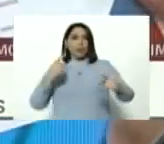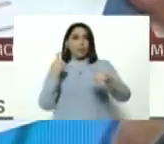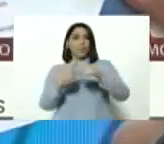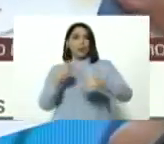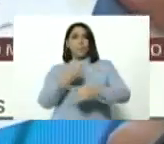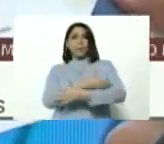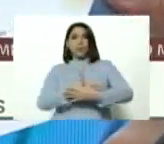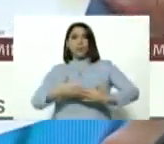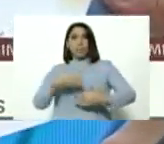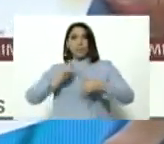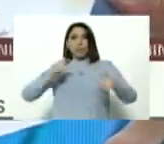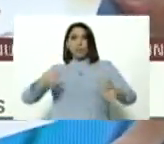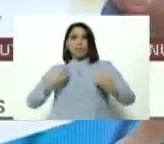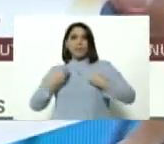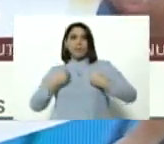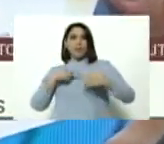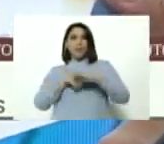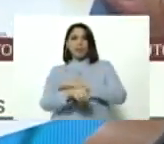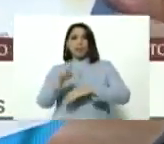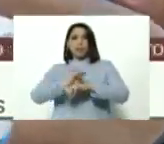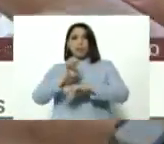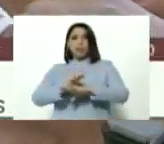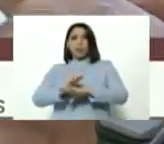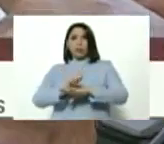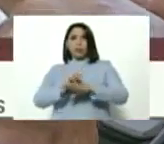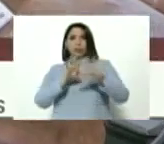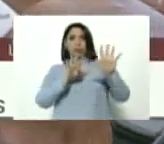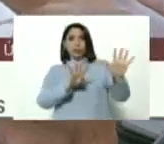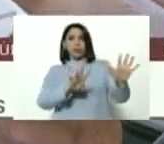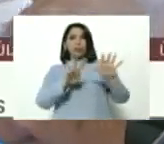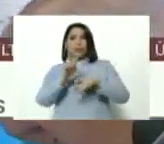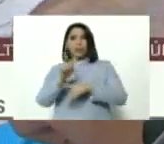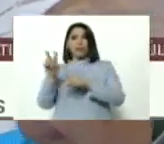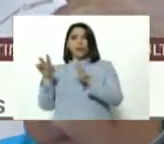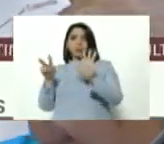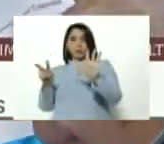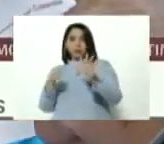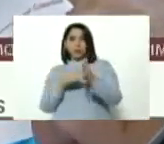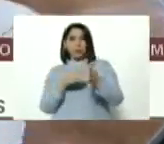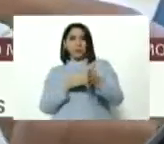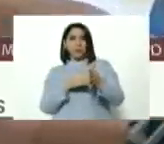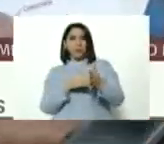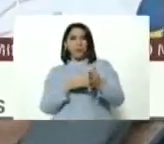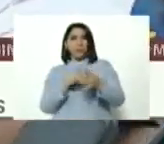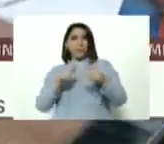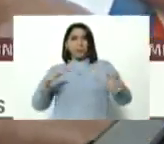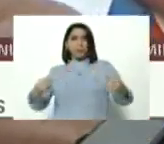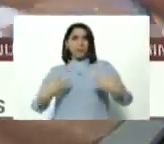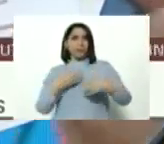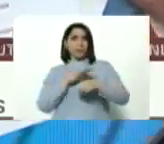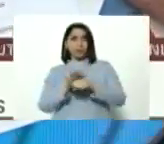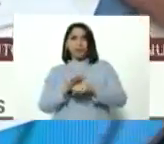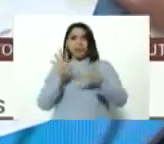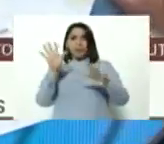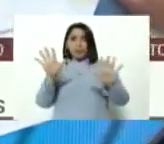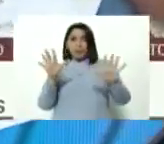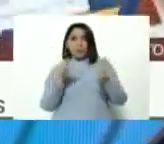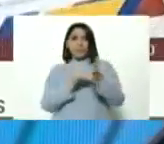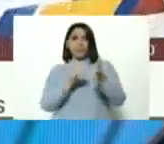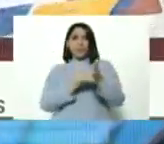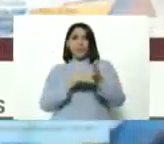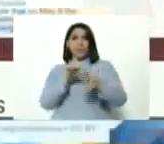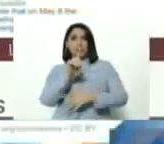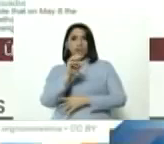Colombia, 958 casos por millón de habitantes, 10 veces más de los casos que tiene Venezuela, que tiene